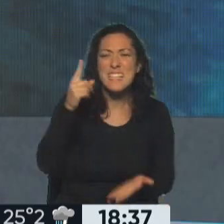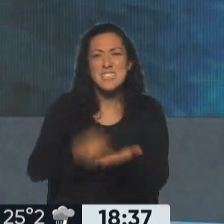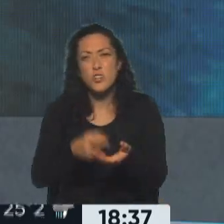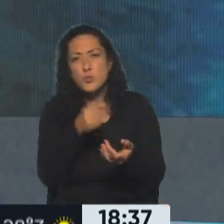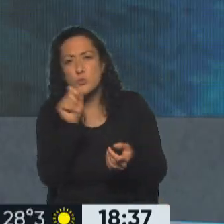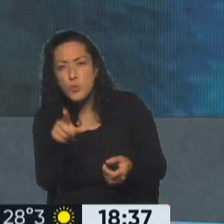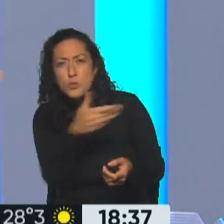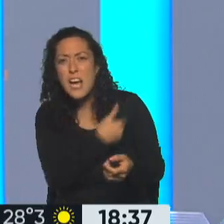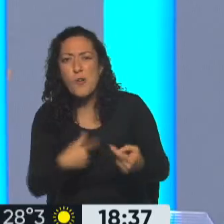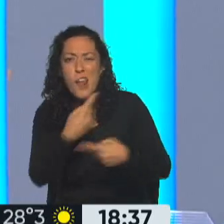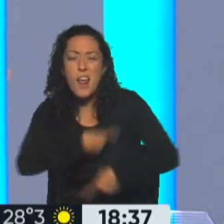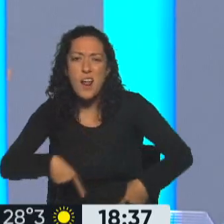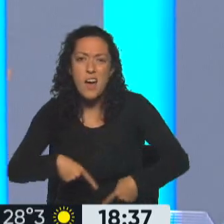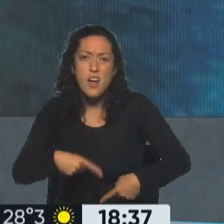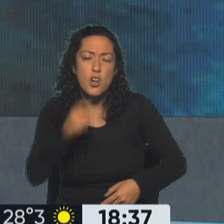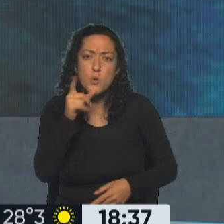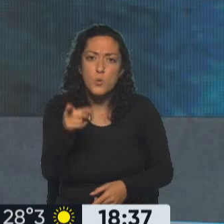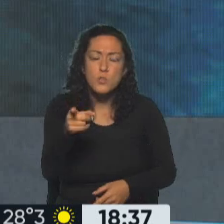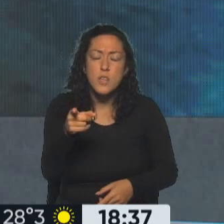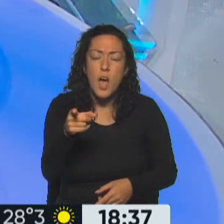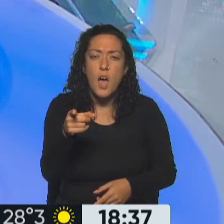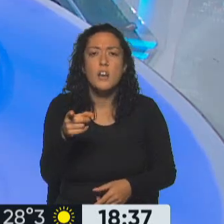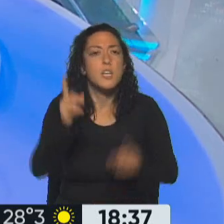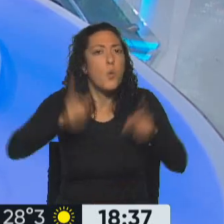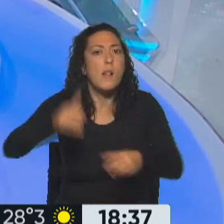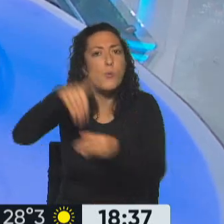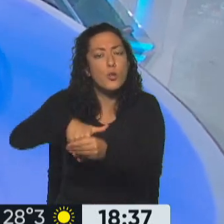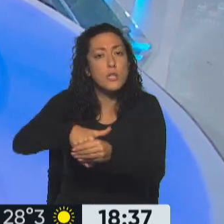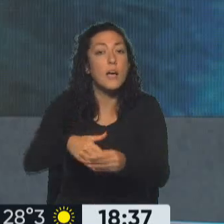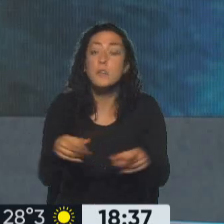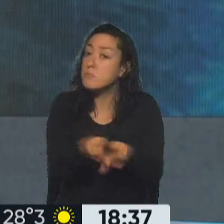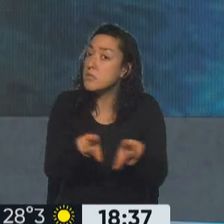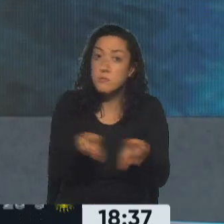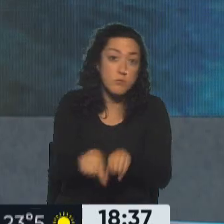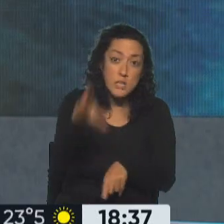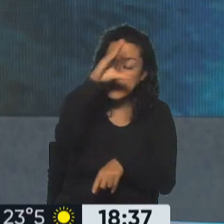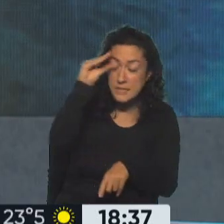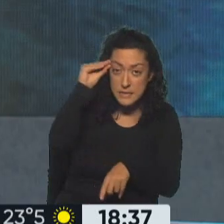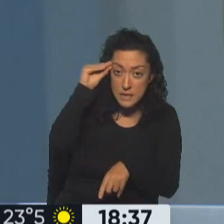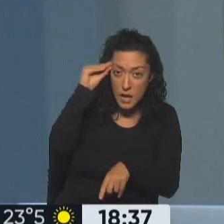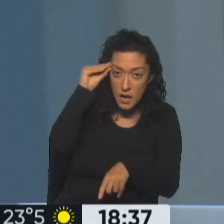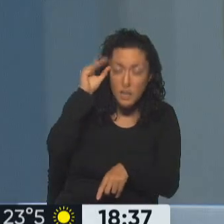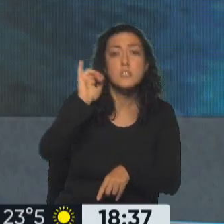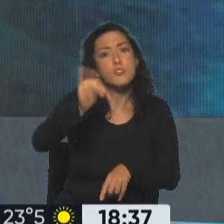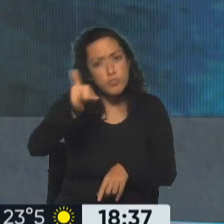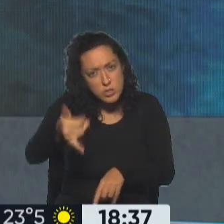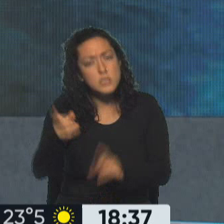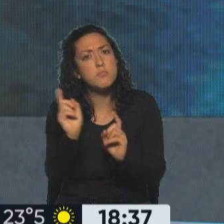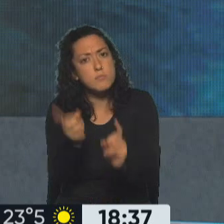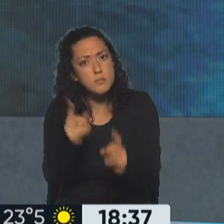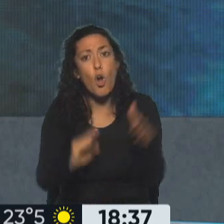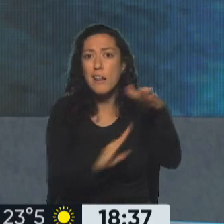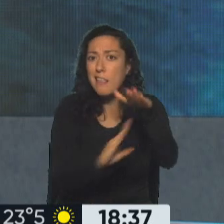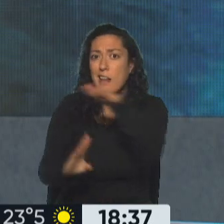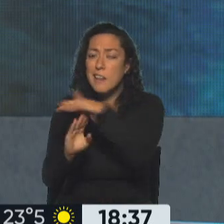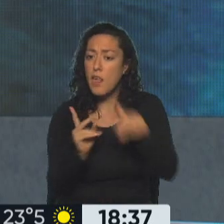es por reacción Sí por supuesto lo mismo le pasa a Cristina lo mismo le pasa a Cristina espejos donde a pesar